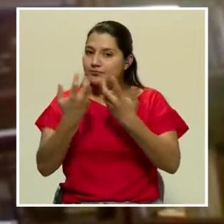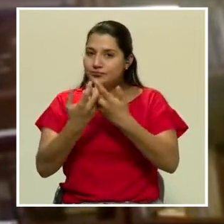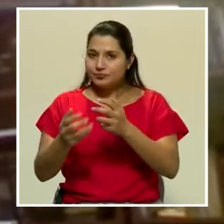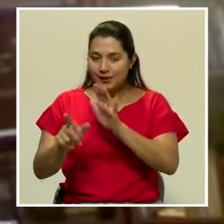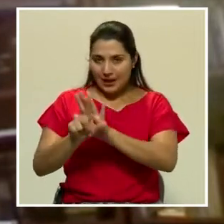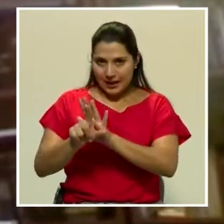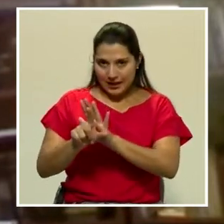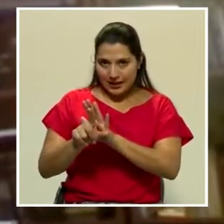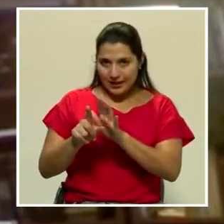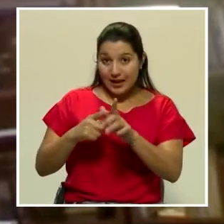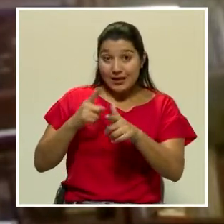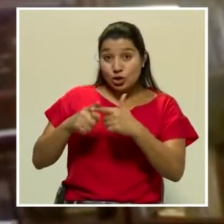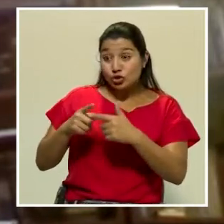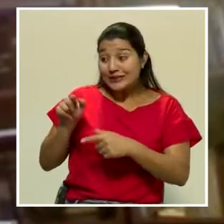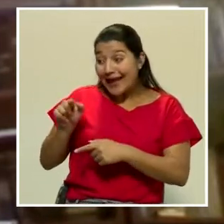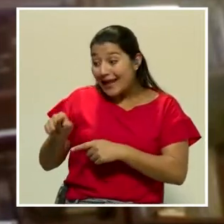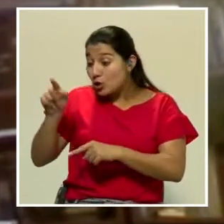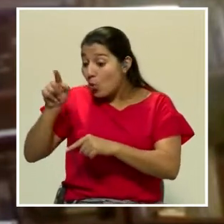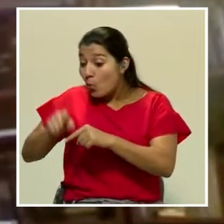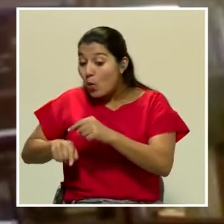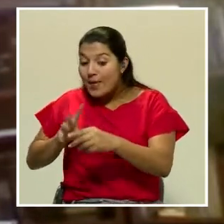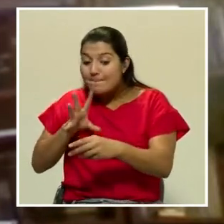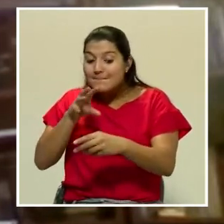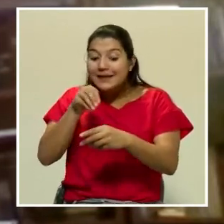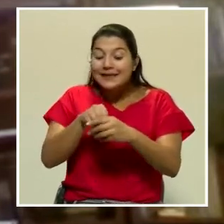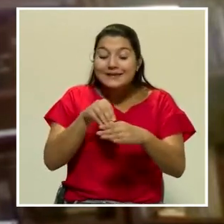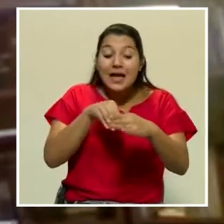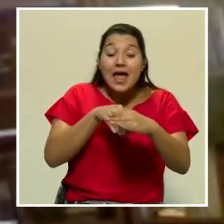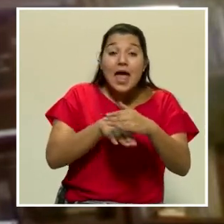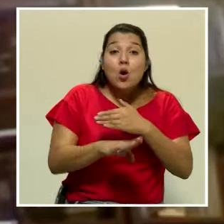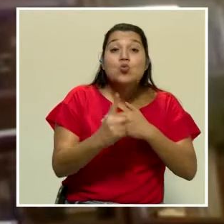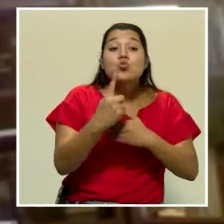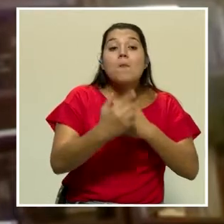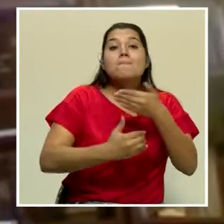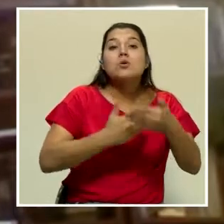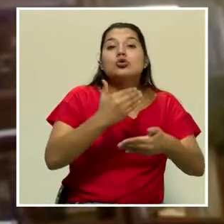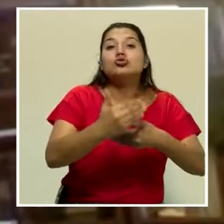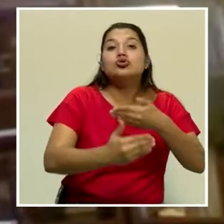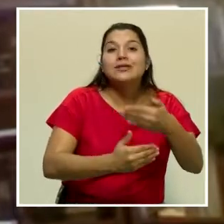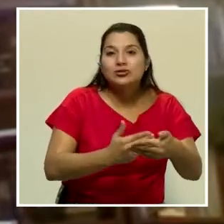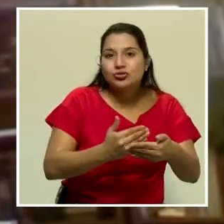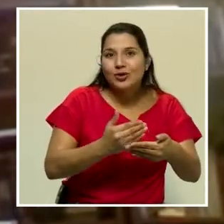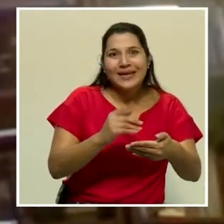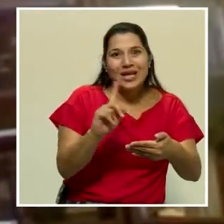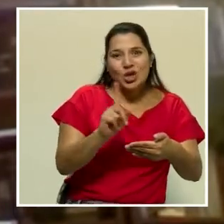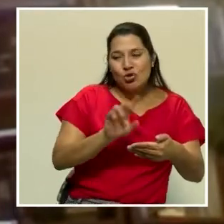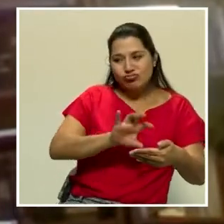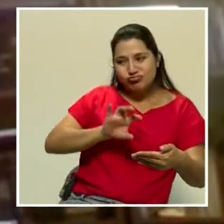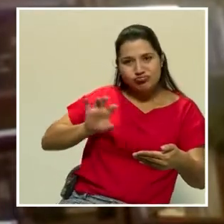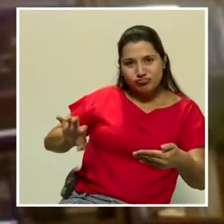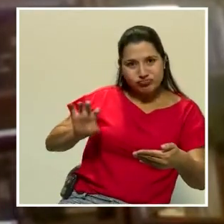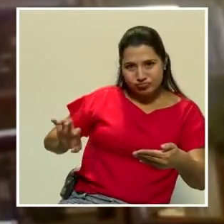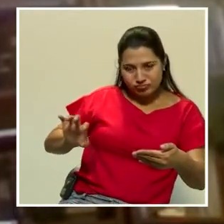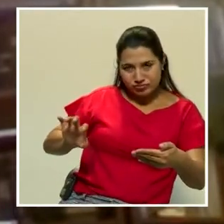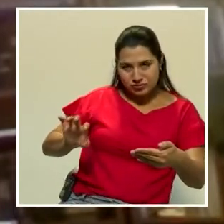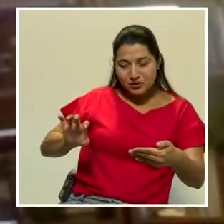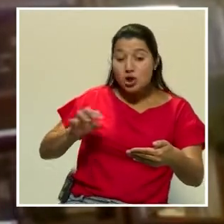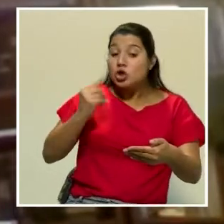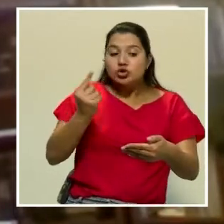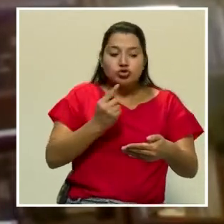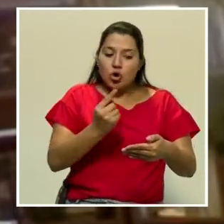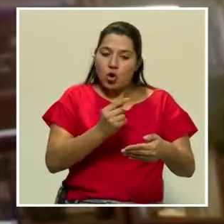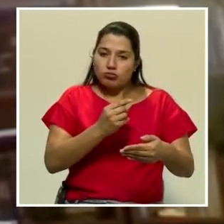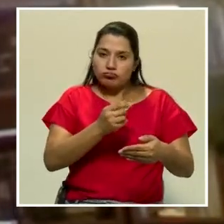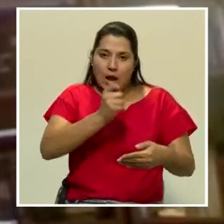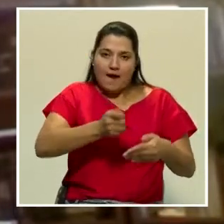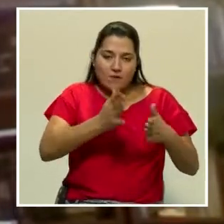en el que no se es parte. Excepcionalmente los funcionarios judiciales que sean abogados pueden participar de los